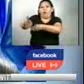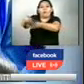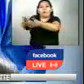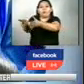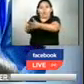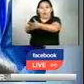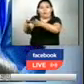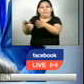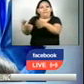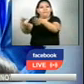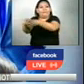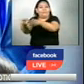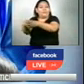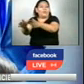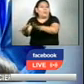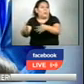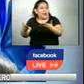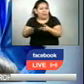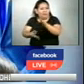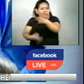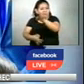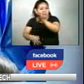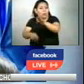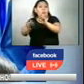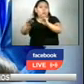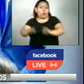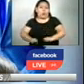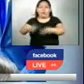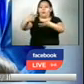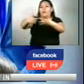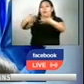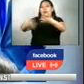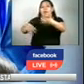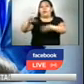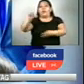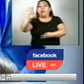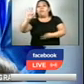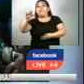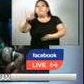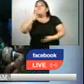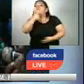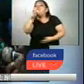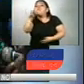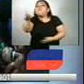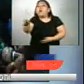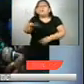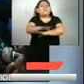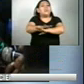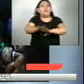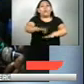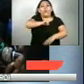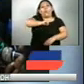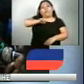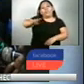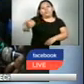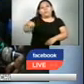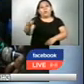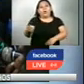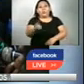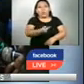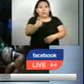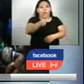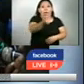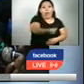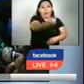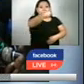Asamblea Legislativa. Esto para reformar la ley de pensiones en el país que permite eliminar la obligación que tienen las personas de devolver